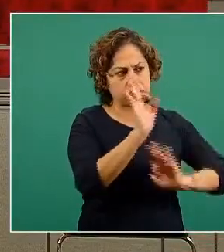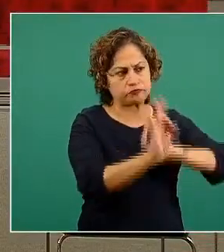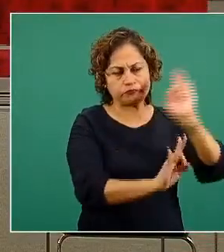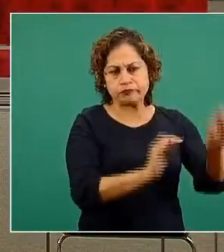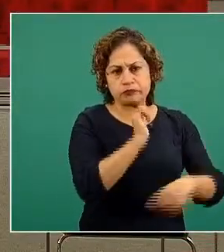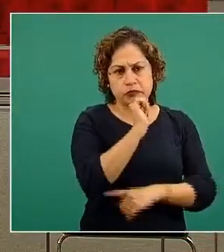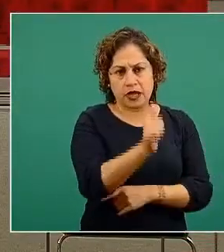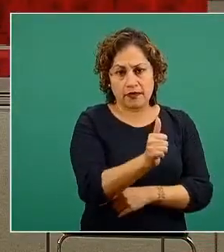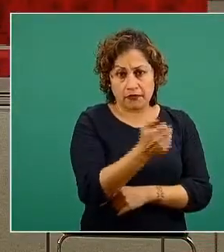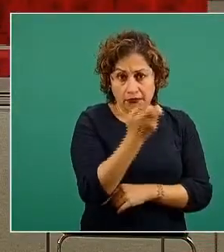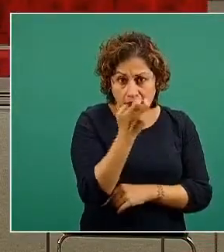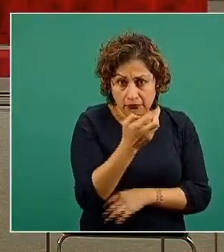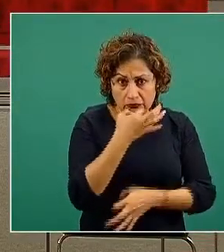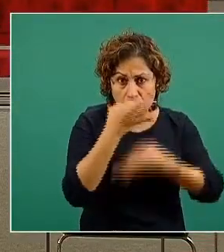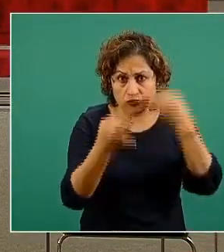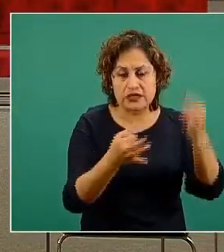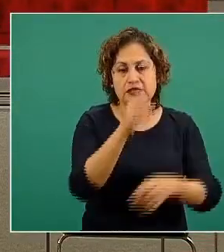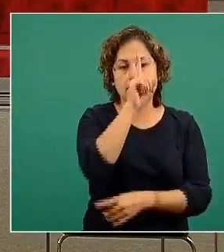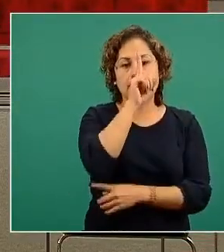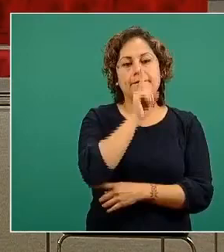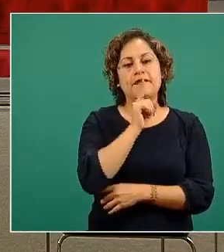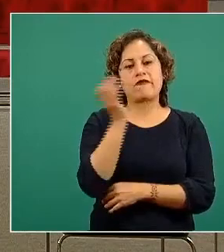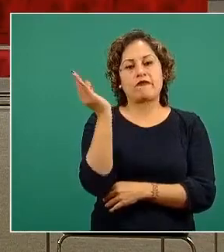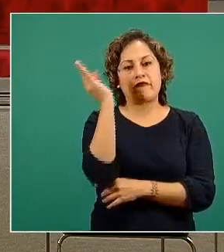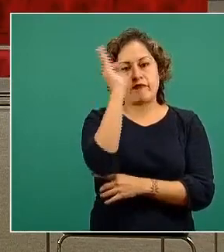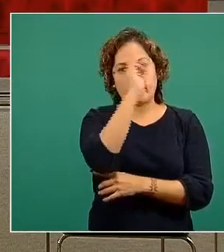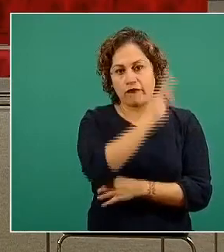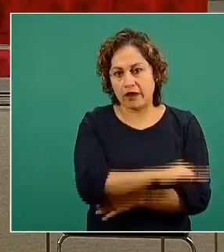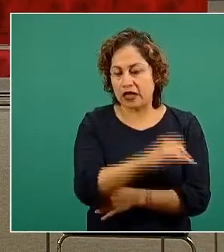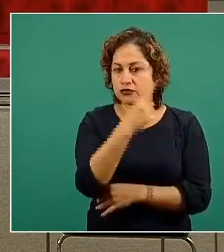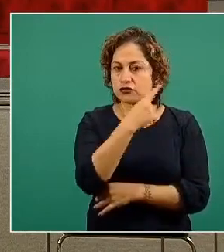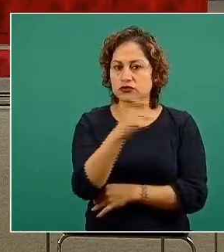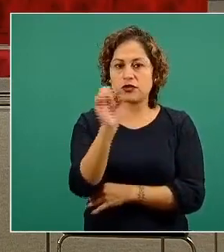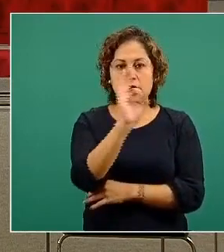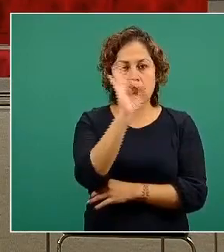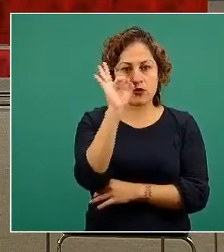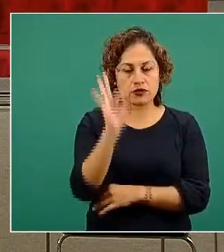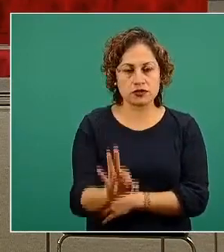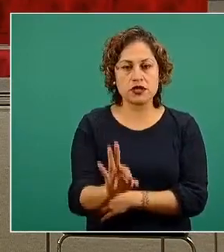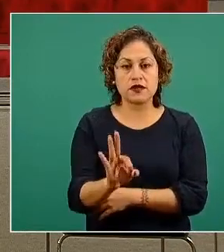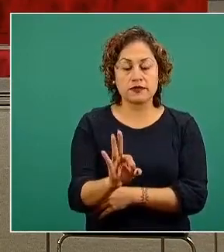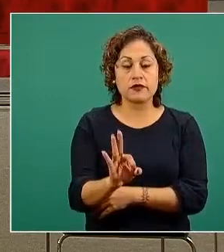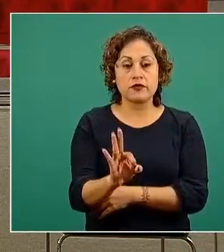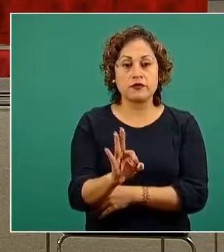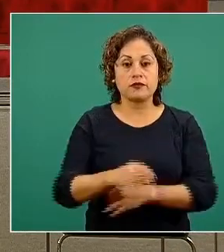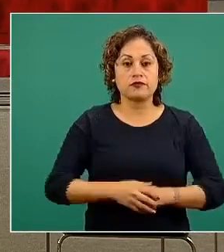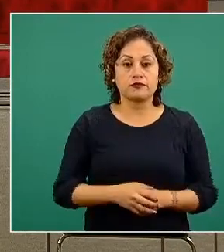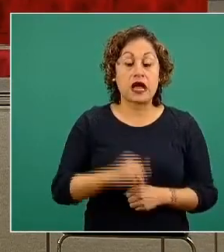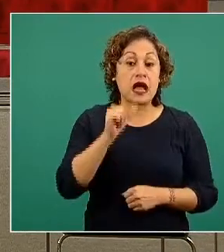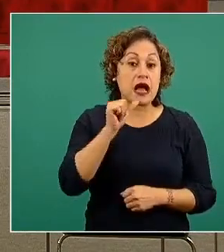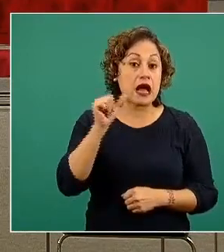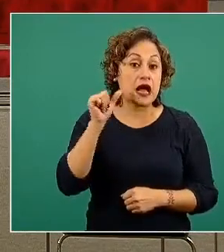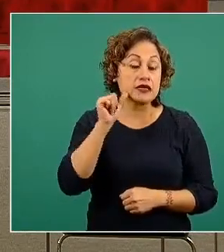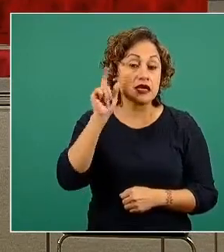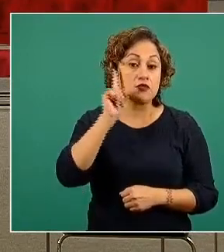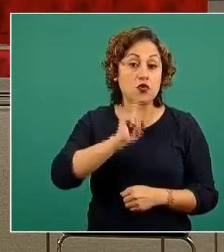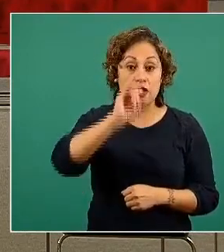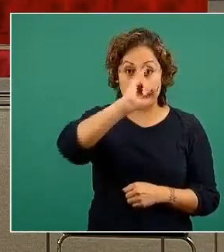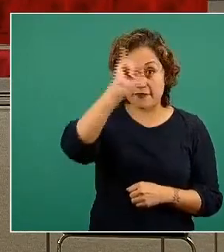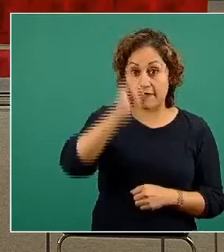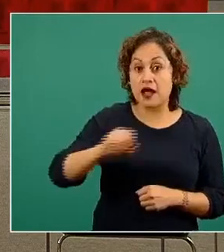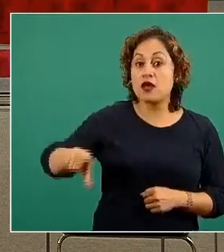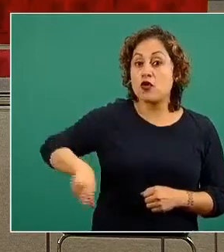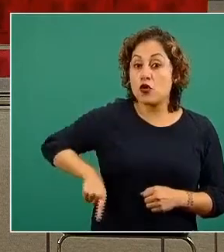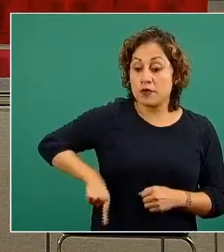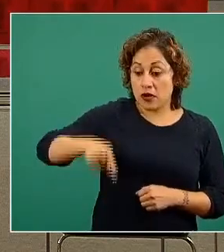esto es totalmente falso. Esto es totalmente falso, lo desmintió la doctora Sheinbaum en la Ciudad de México y